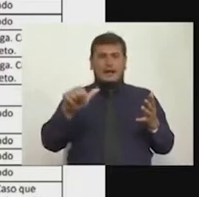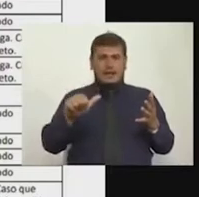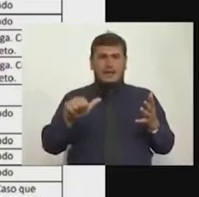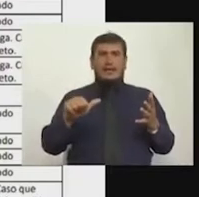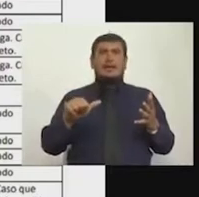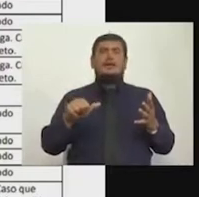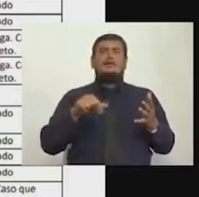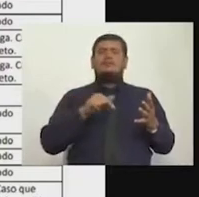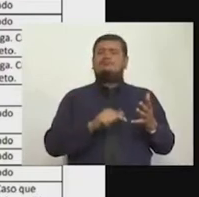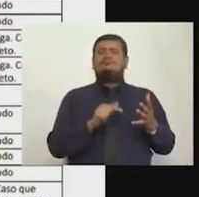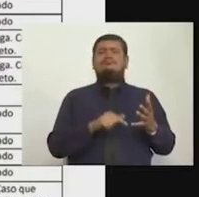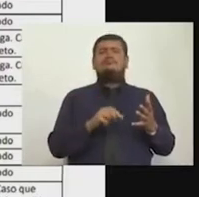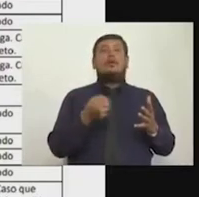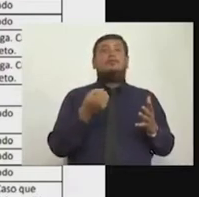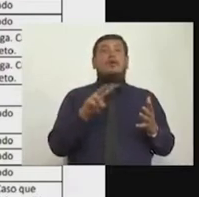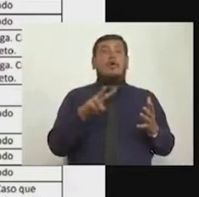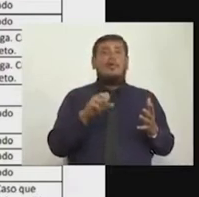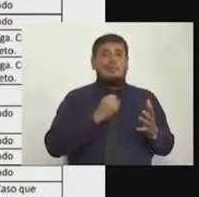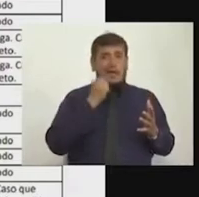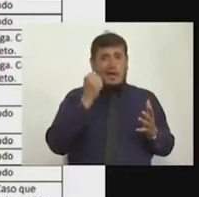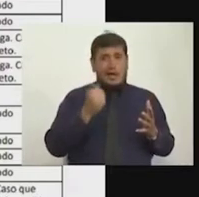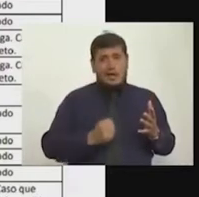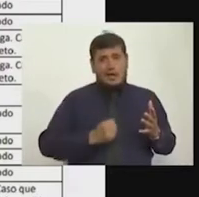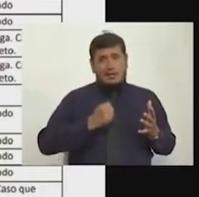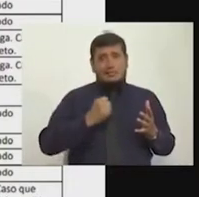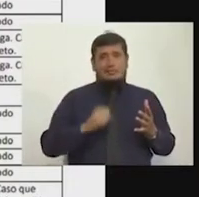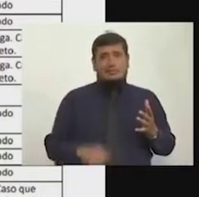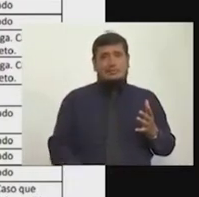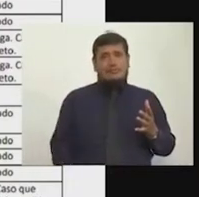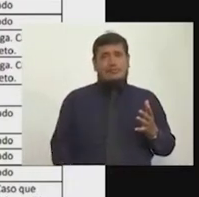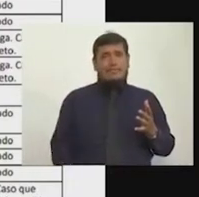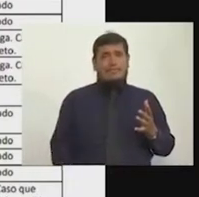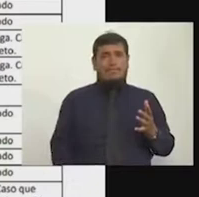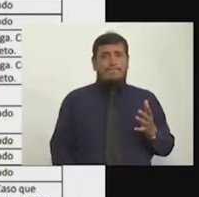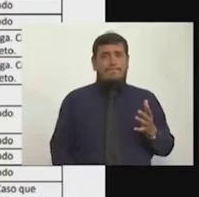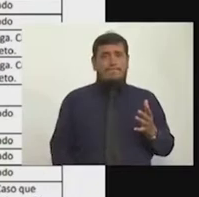Gaitán tenía 12 años.